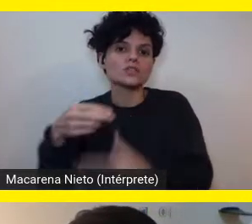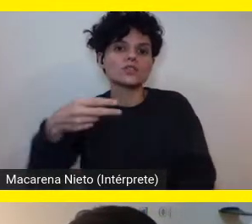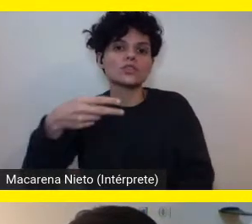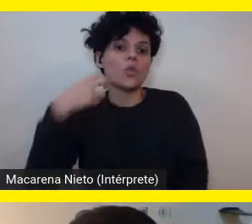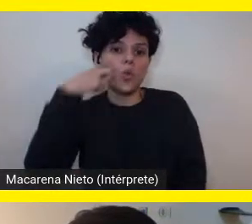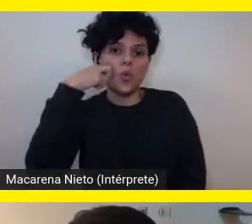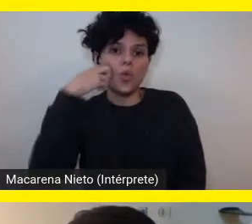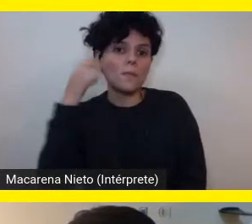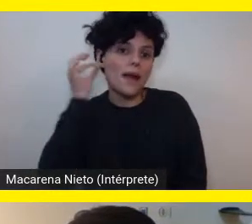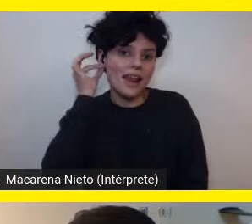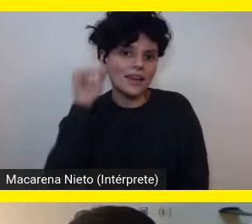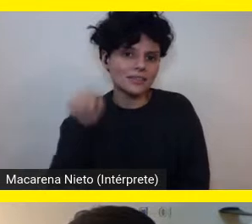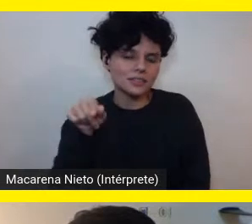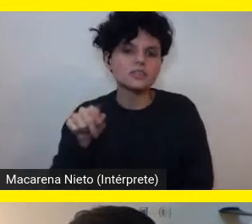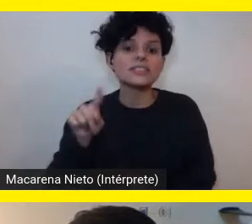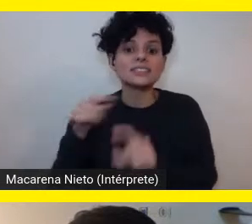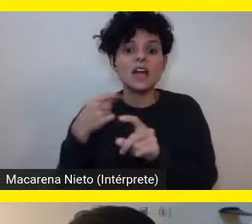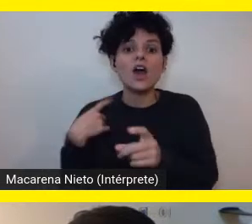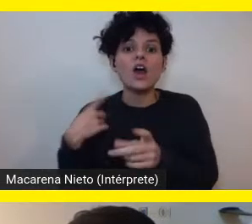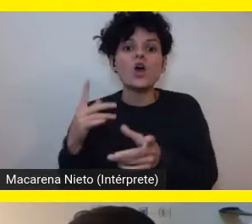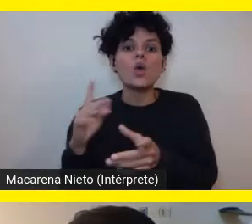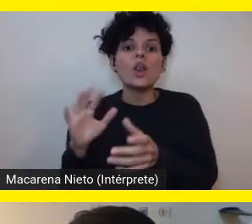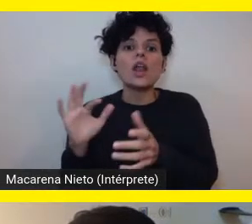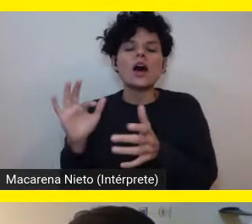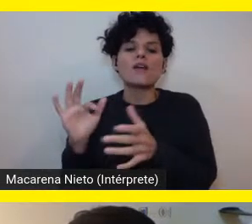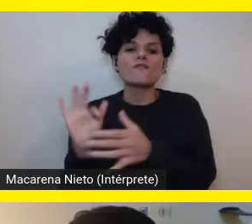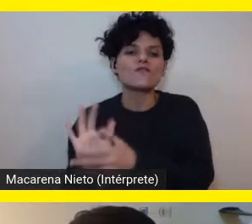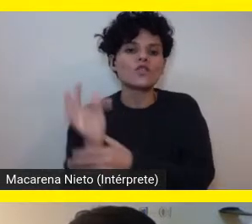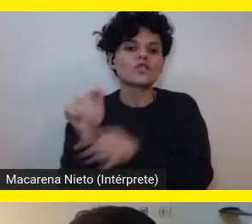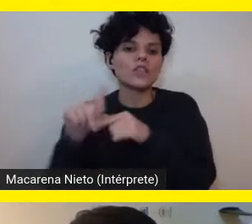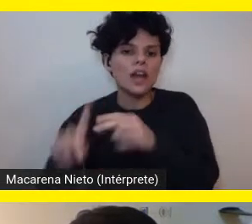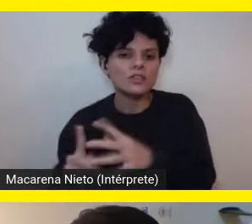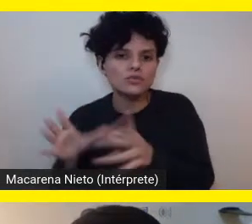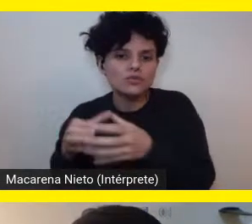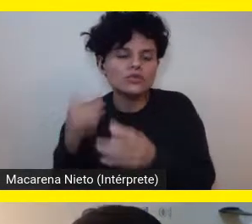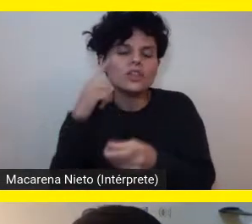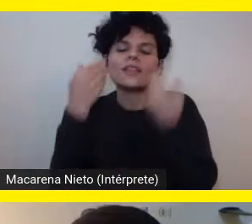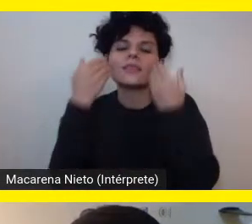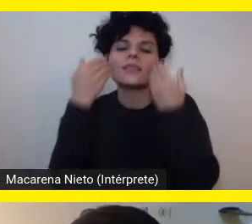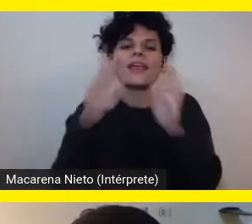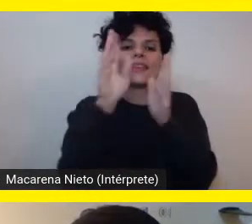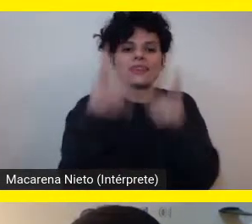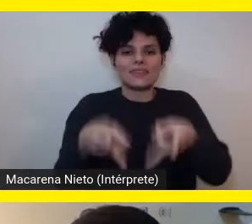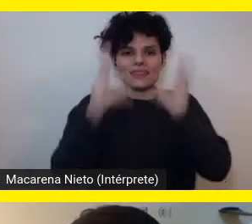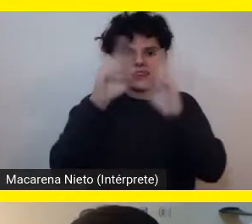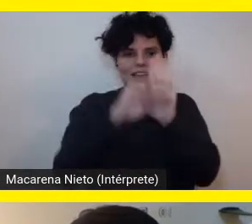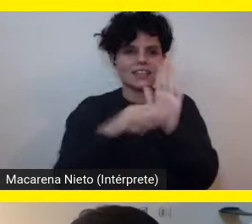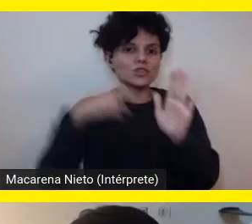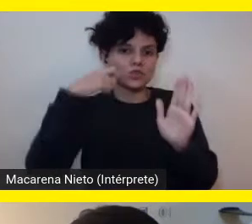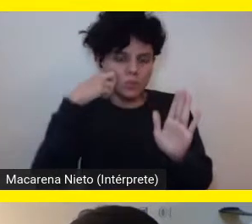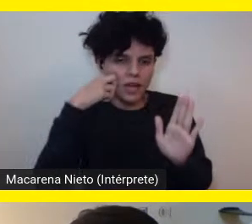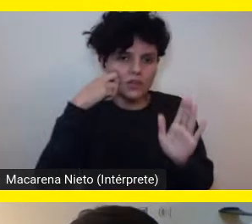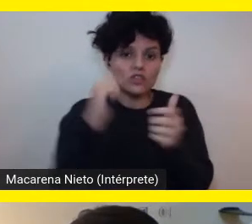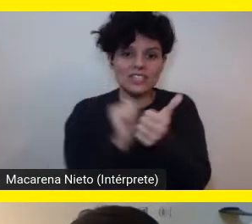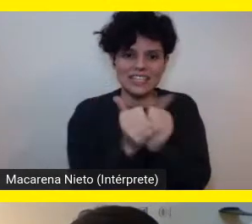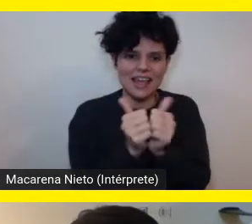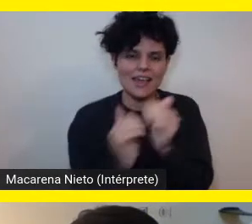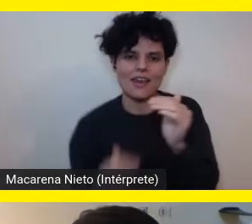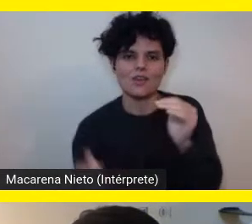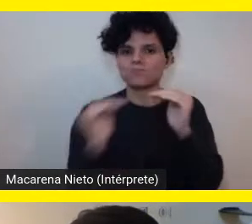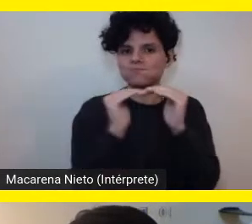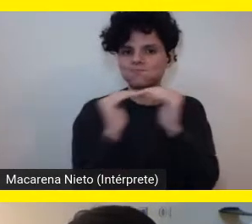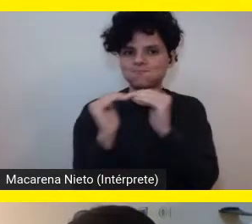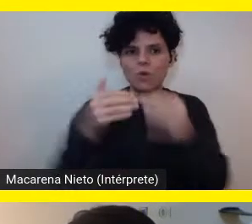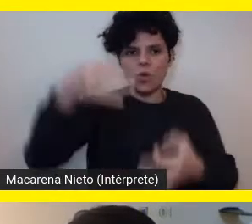una fundación que promueve los derechos humanos y la justicia de género. Estamos muy contentos de que estés aquí.